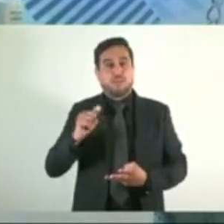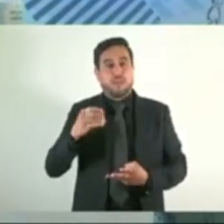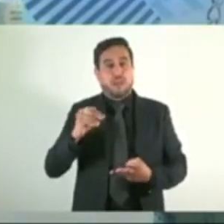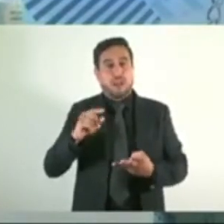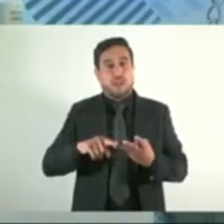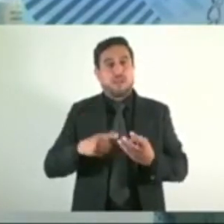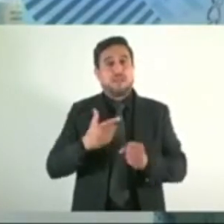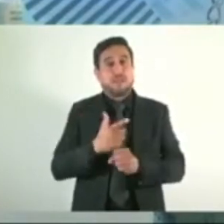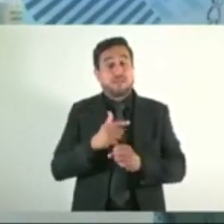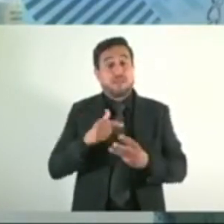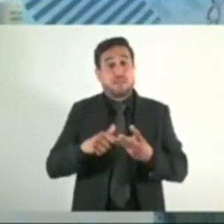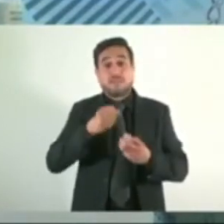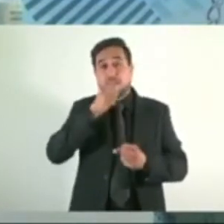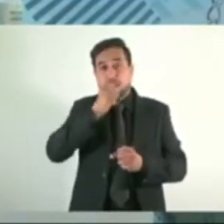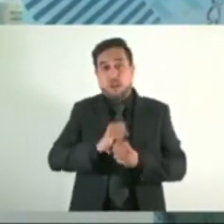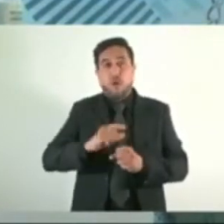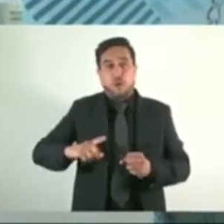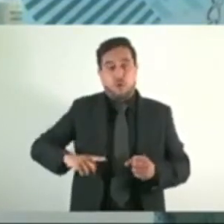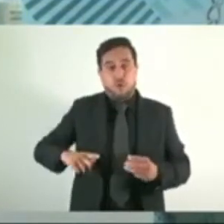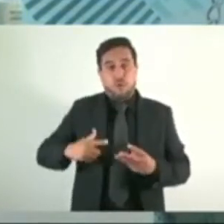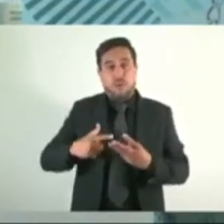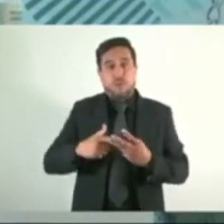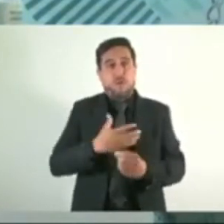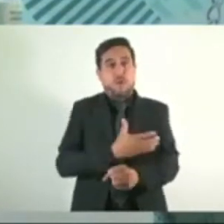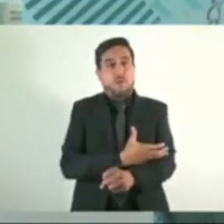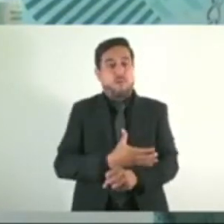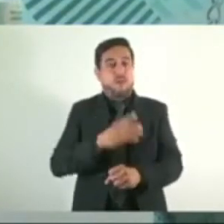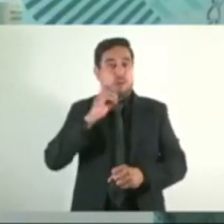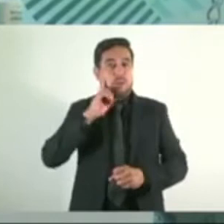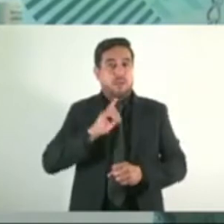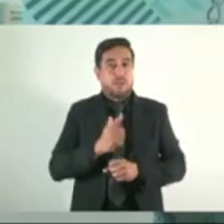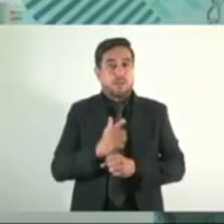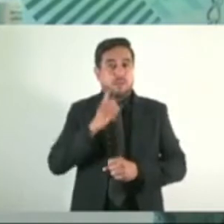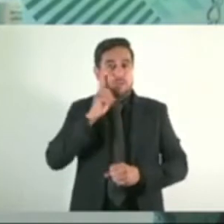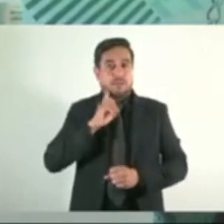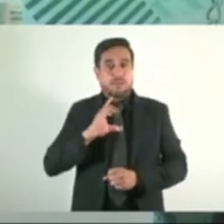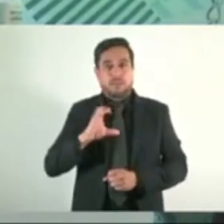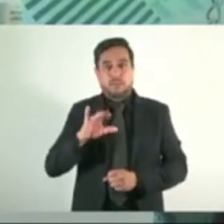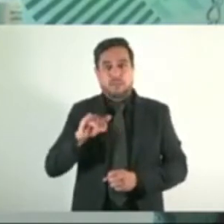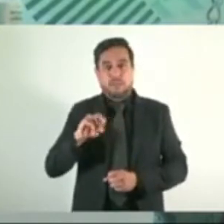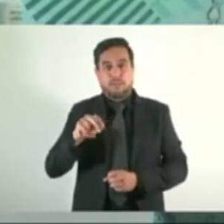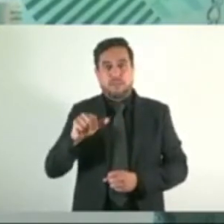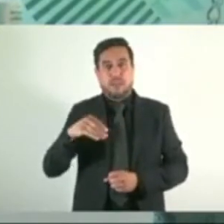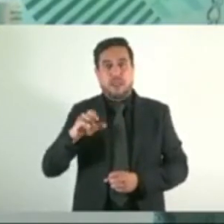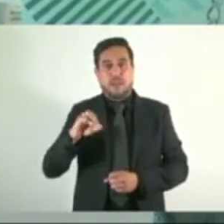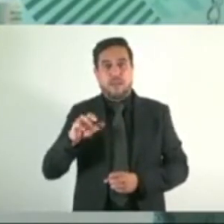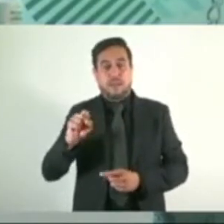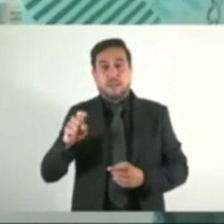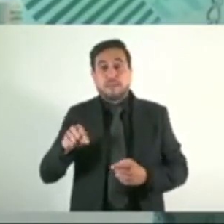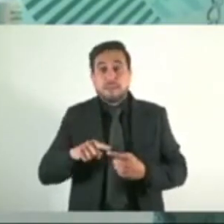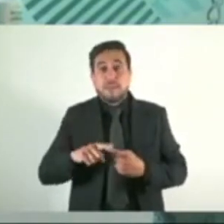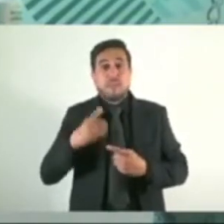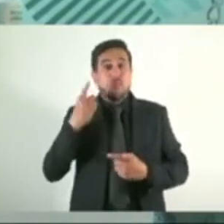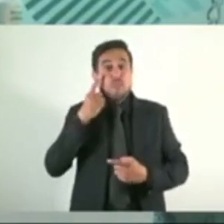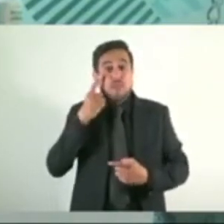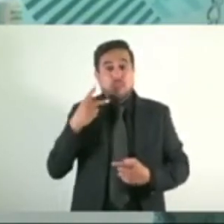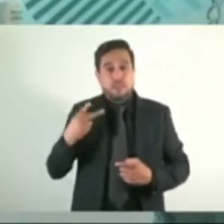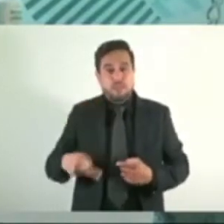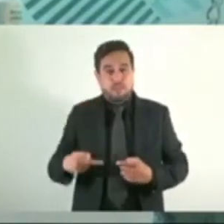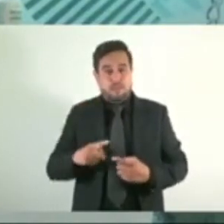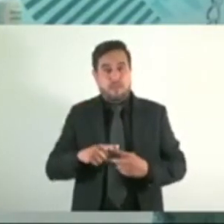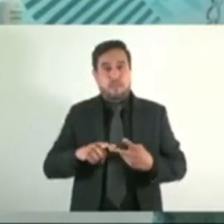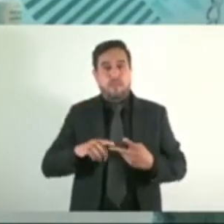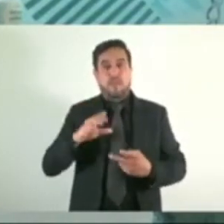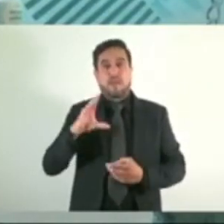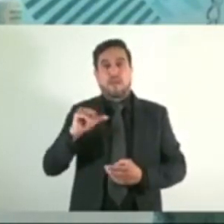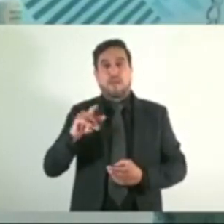de Gobierno. A mi compañera, la licenciada Cristina Márquez, diputada local, al licenciado Carlos